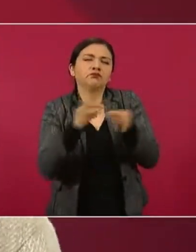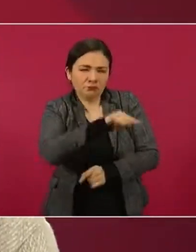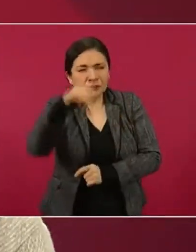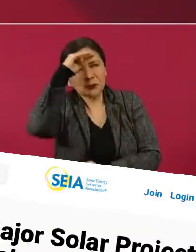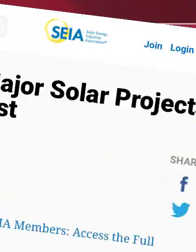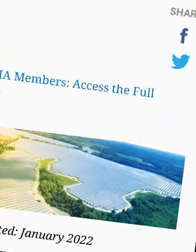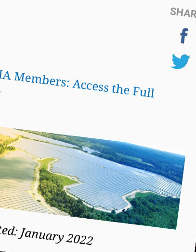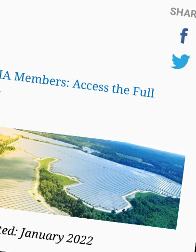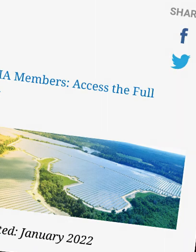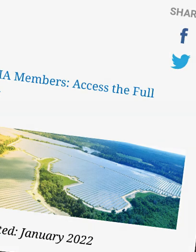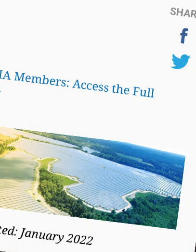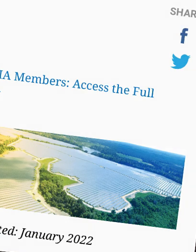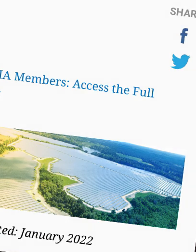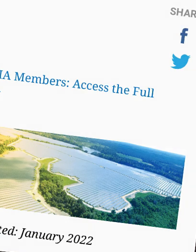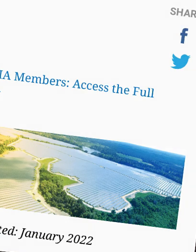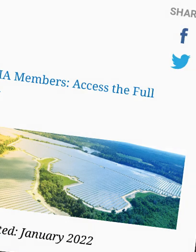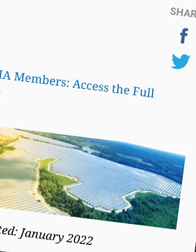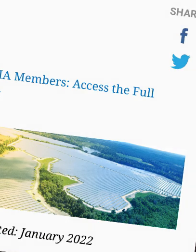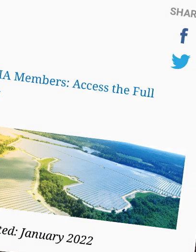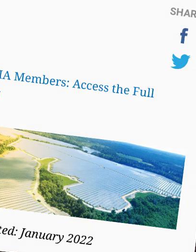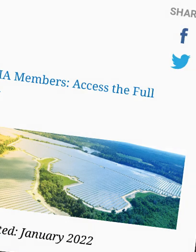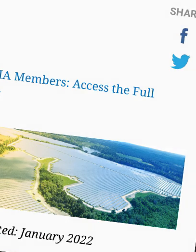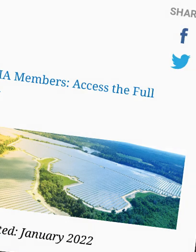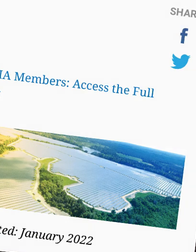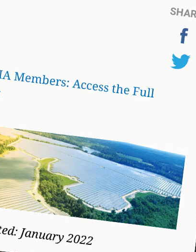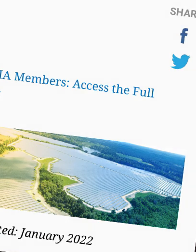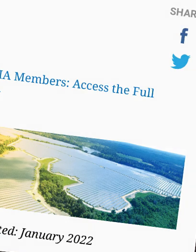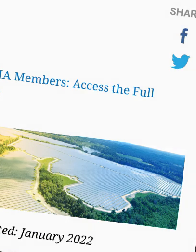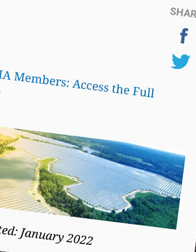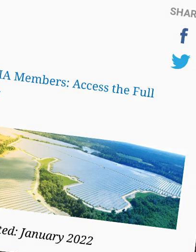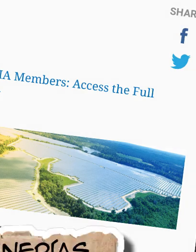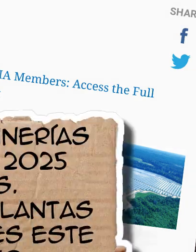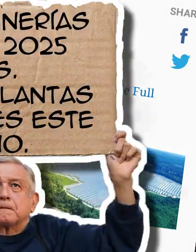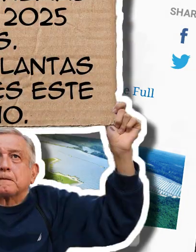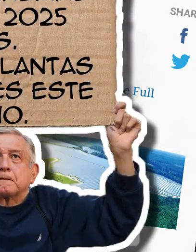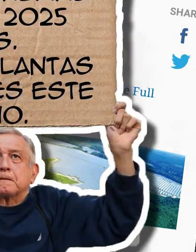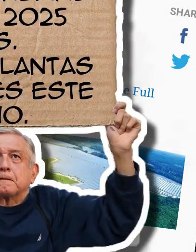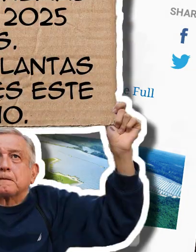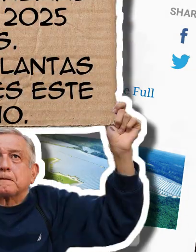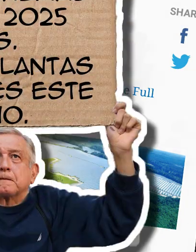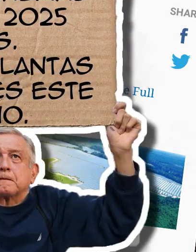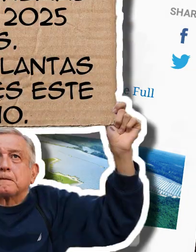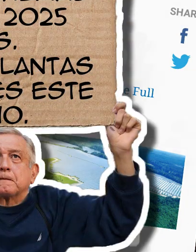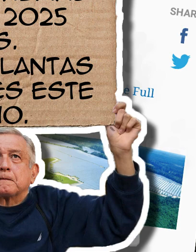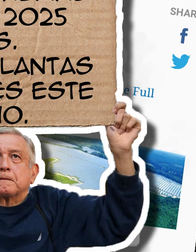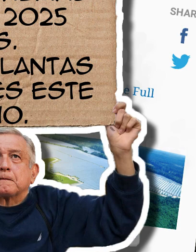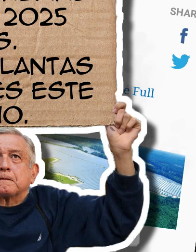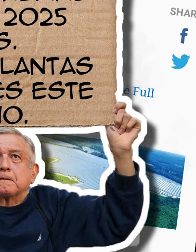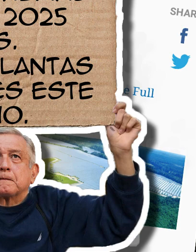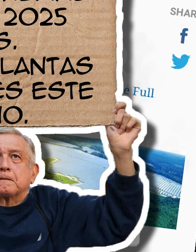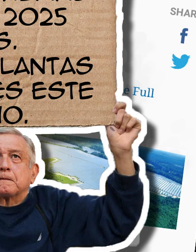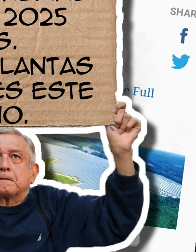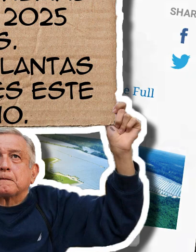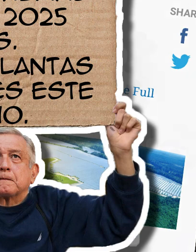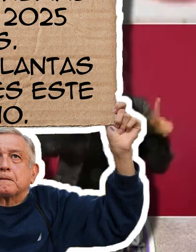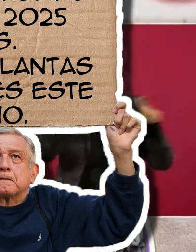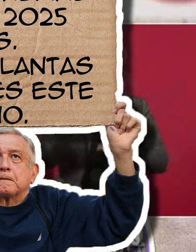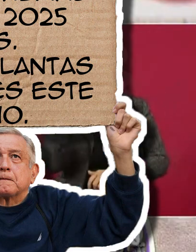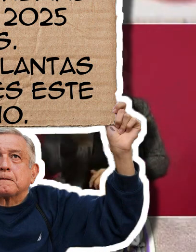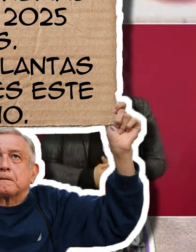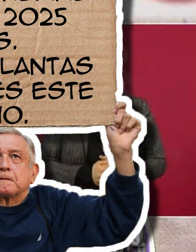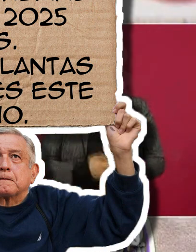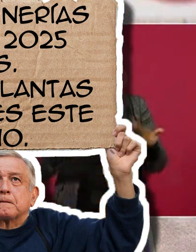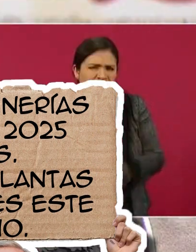Hacia 2025, en el mundo, se van a construir 83 refinerías. Claro. La mayoría de ellas en Asia, Medio Oriente, según Global Data. Y